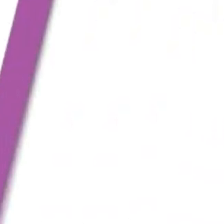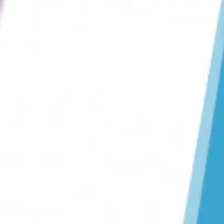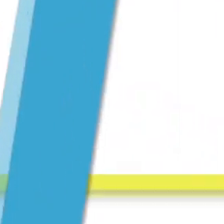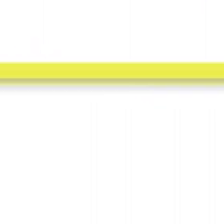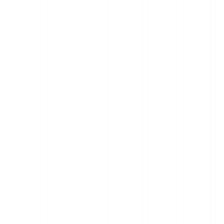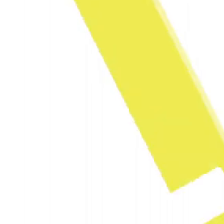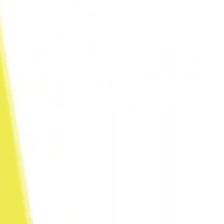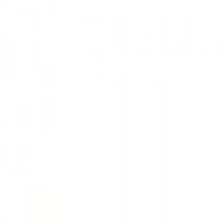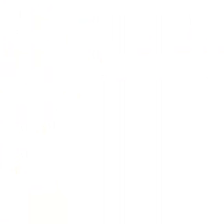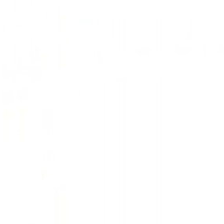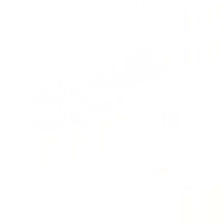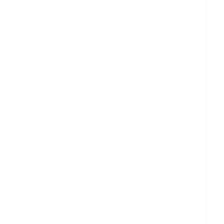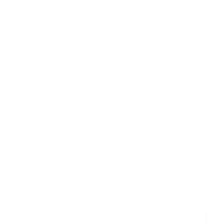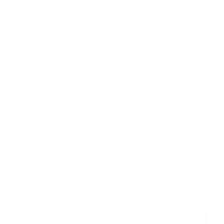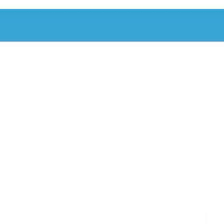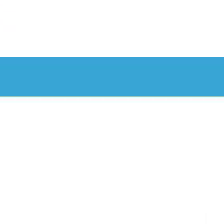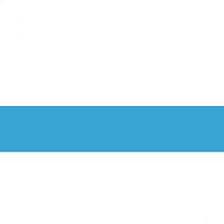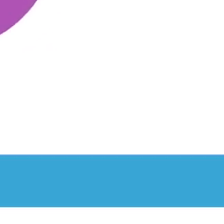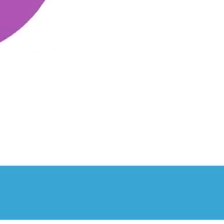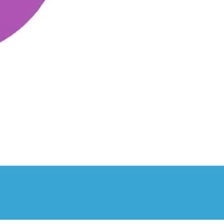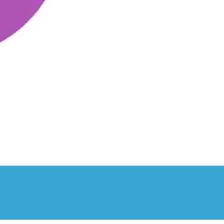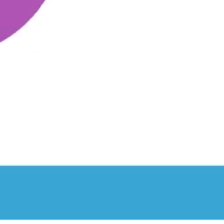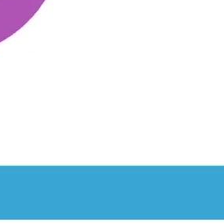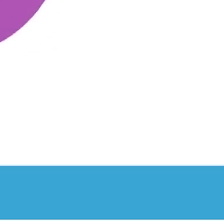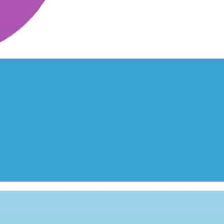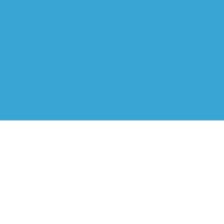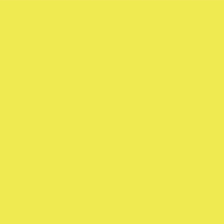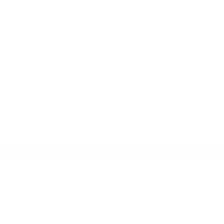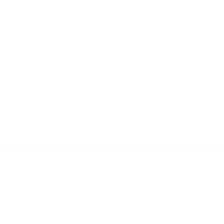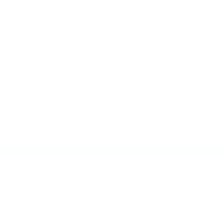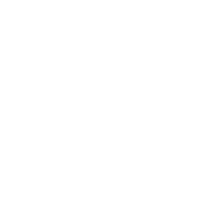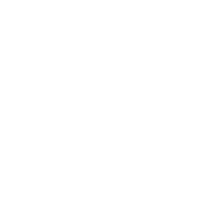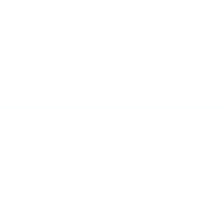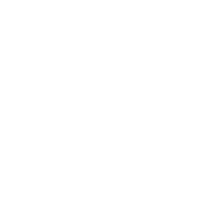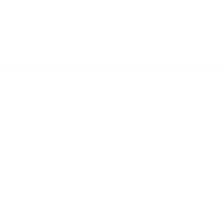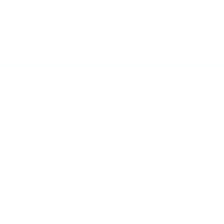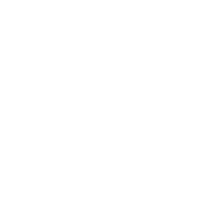no